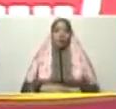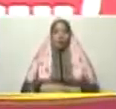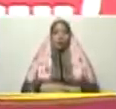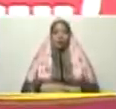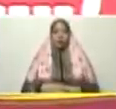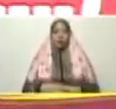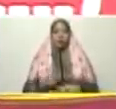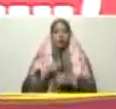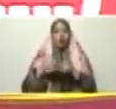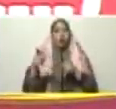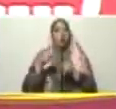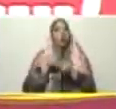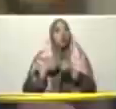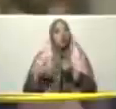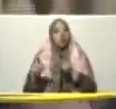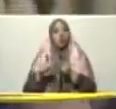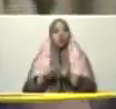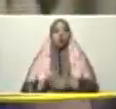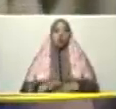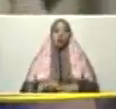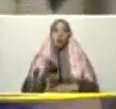wimmer vázquez